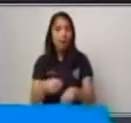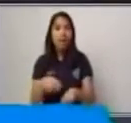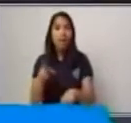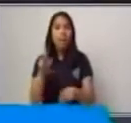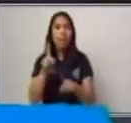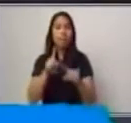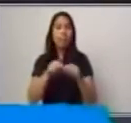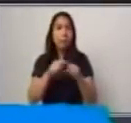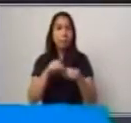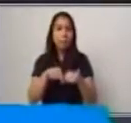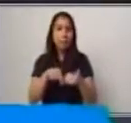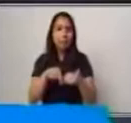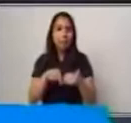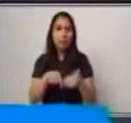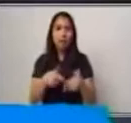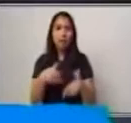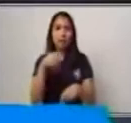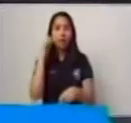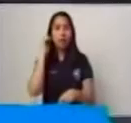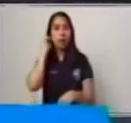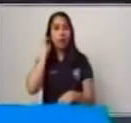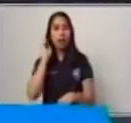rubor?